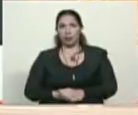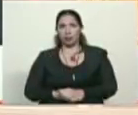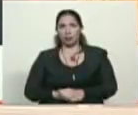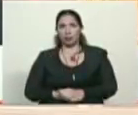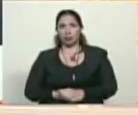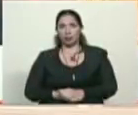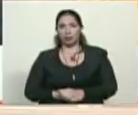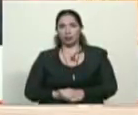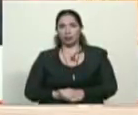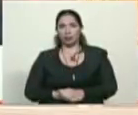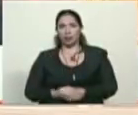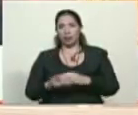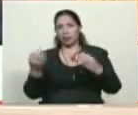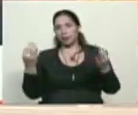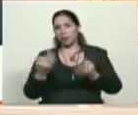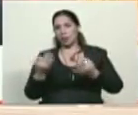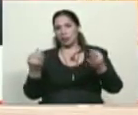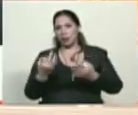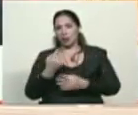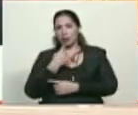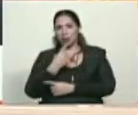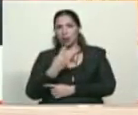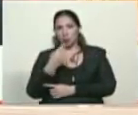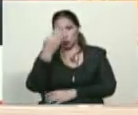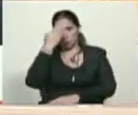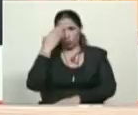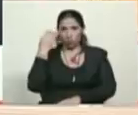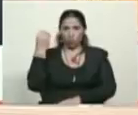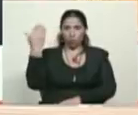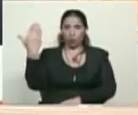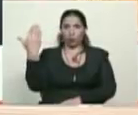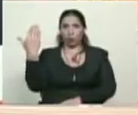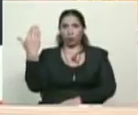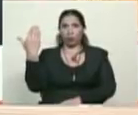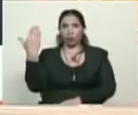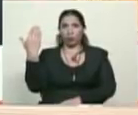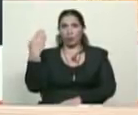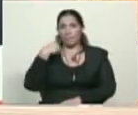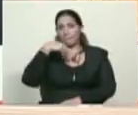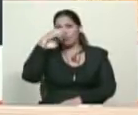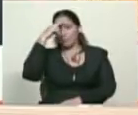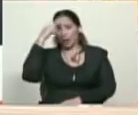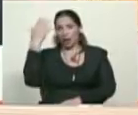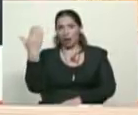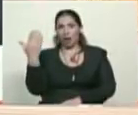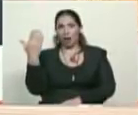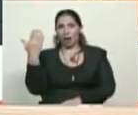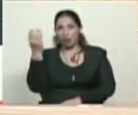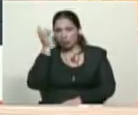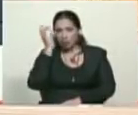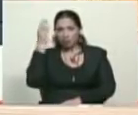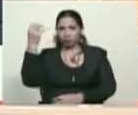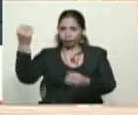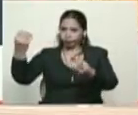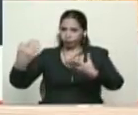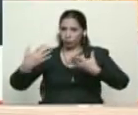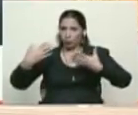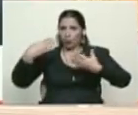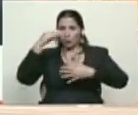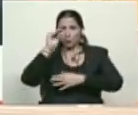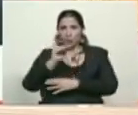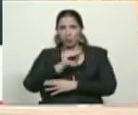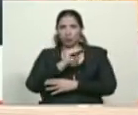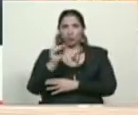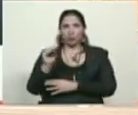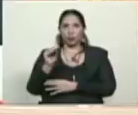que tengo, siempre digo, Dios Santo, Padre Creador, danos tus bendiciones para